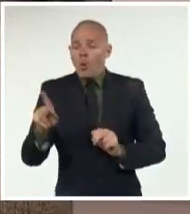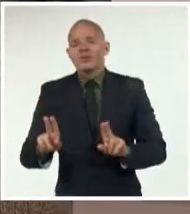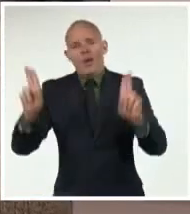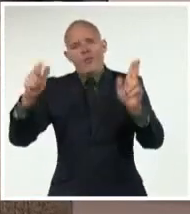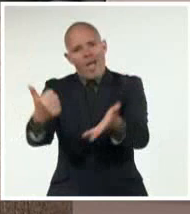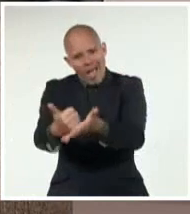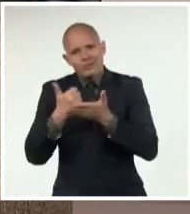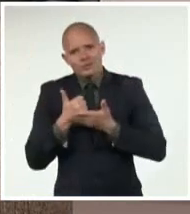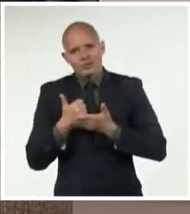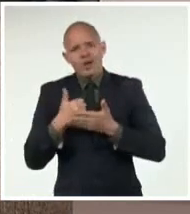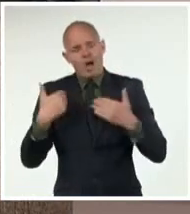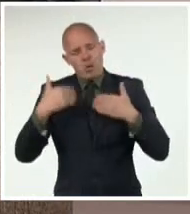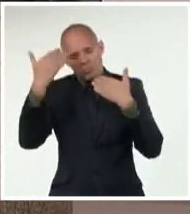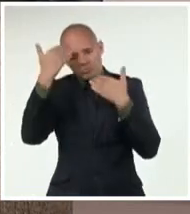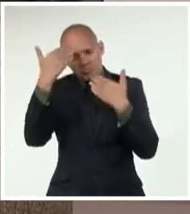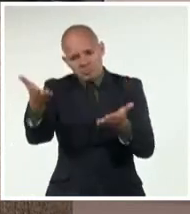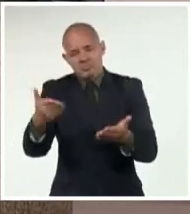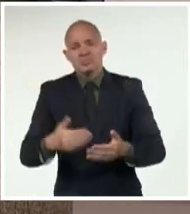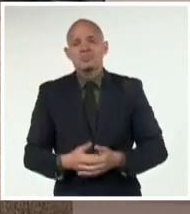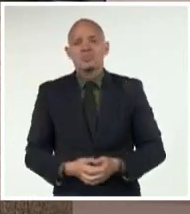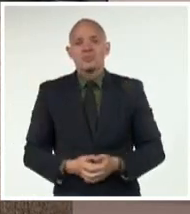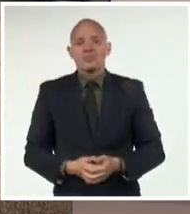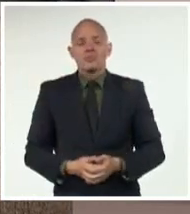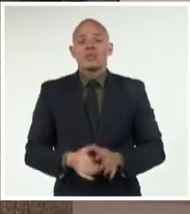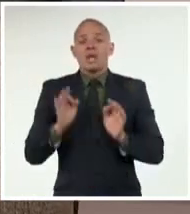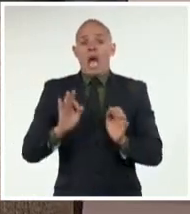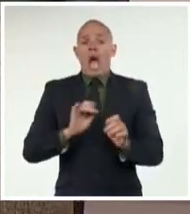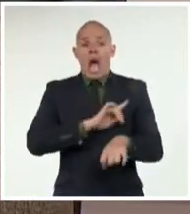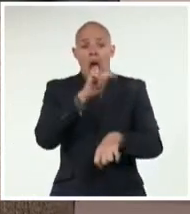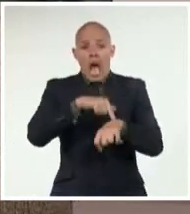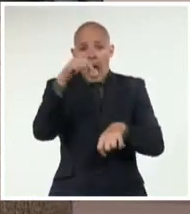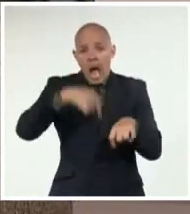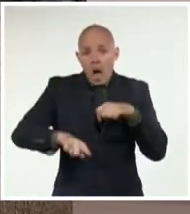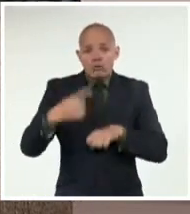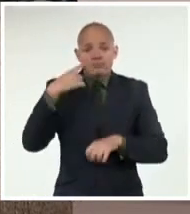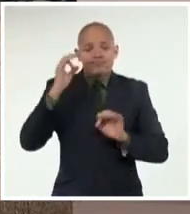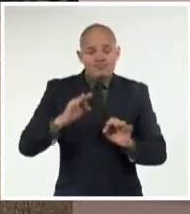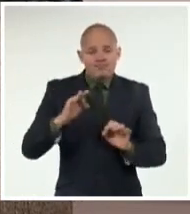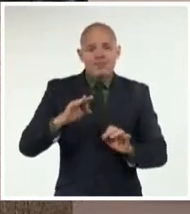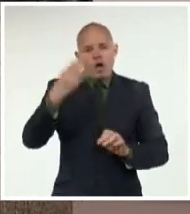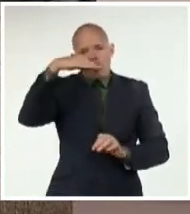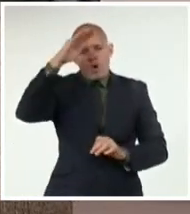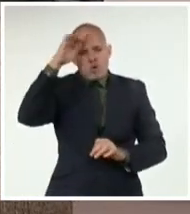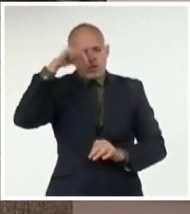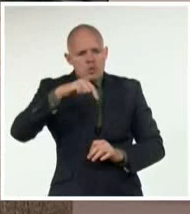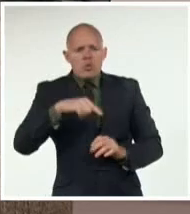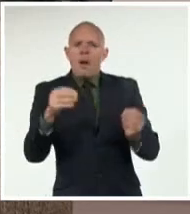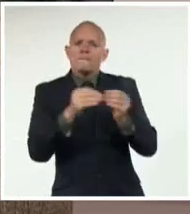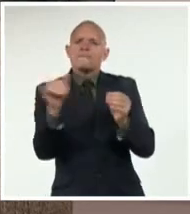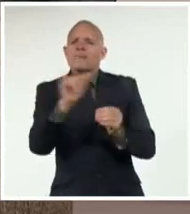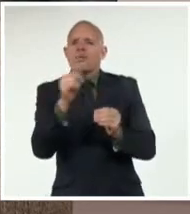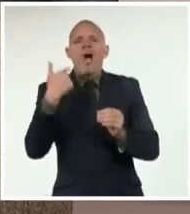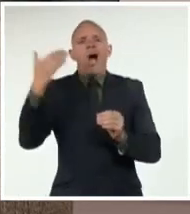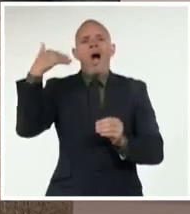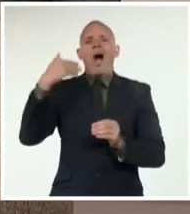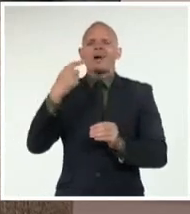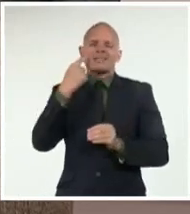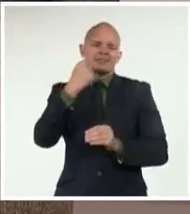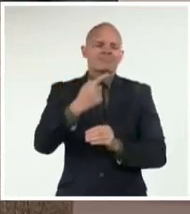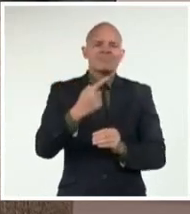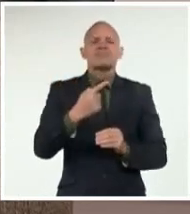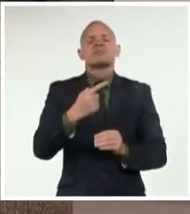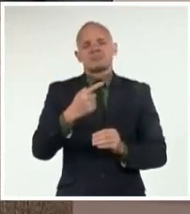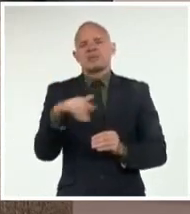nacionales. En consecuencia, la Cuba martiana y socialista de Fidel nunca dejará de acompañar a la patria